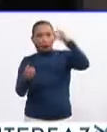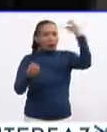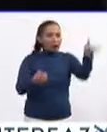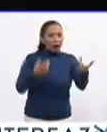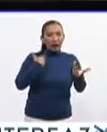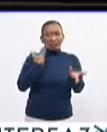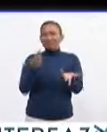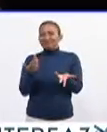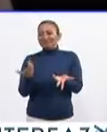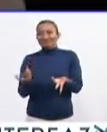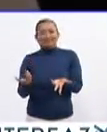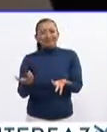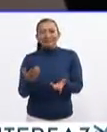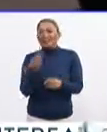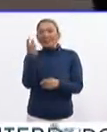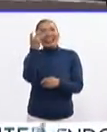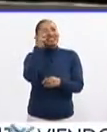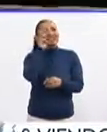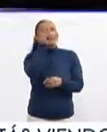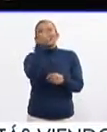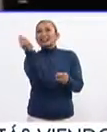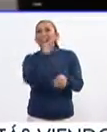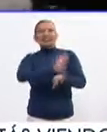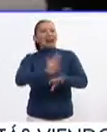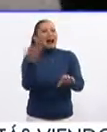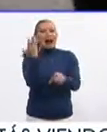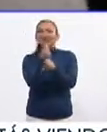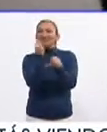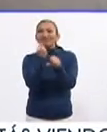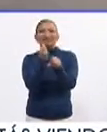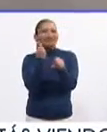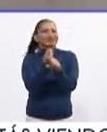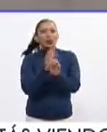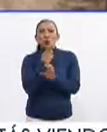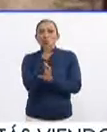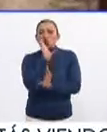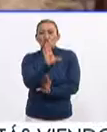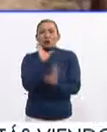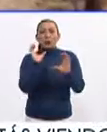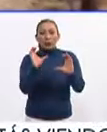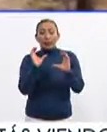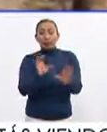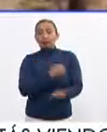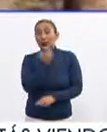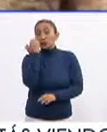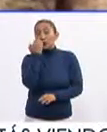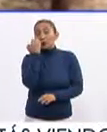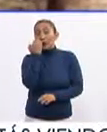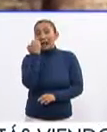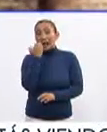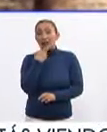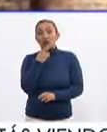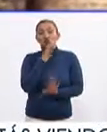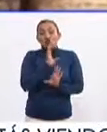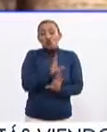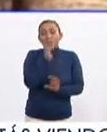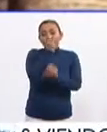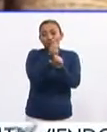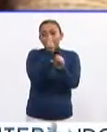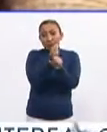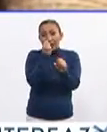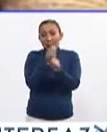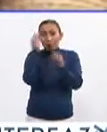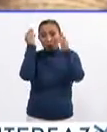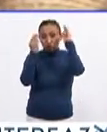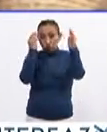los clavos. O sea, era muy necesaria la conservación. La Escuela Nacional de Conservación, Restauración